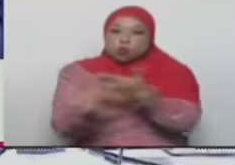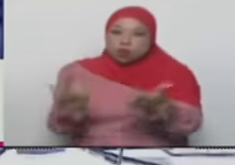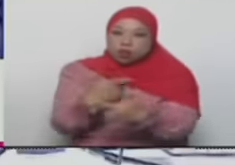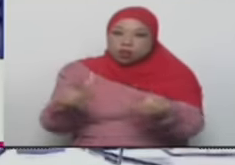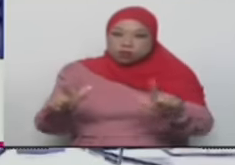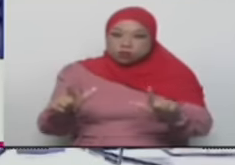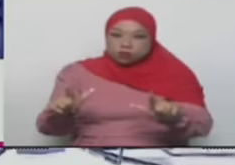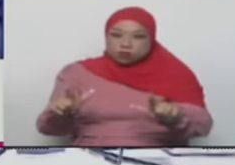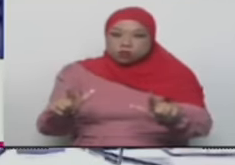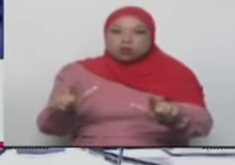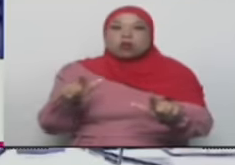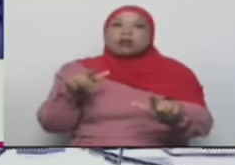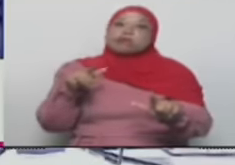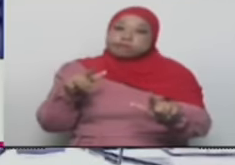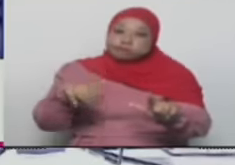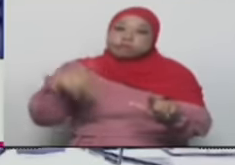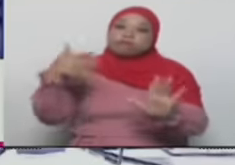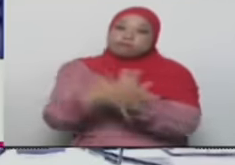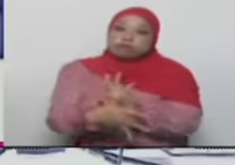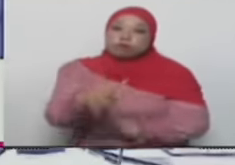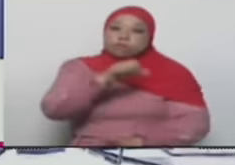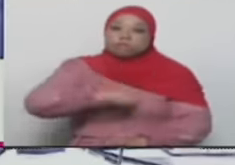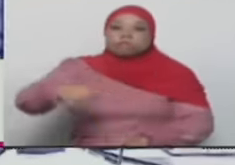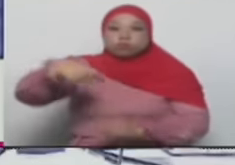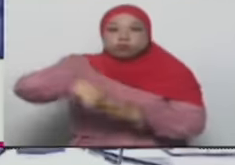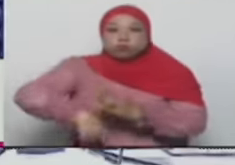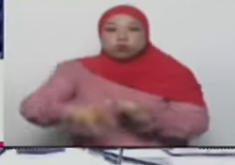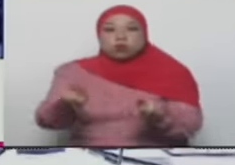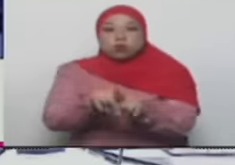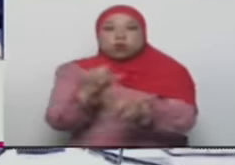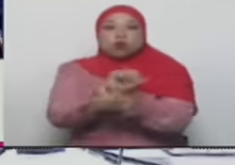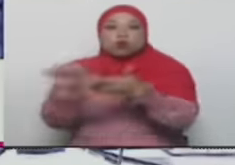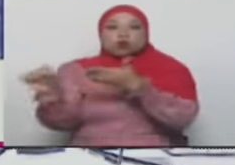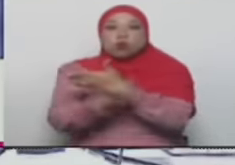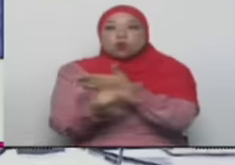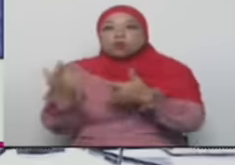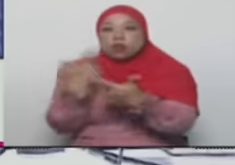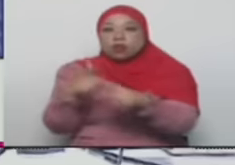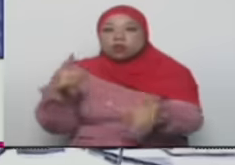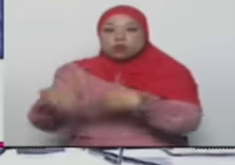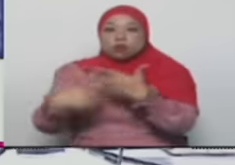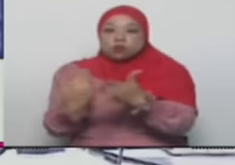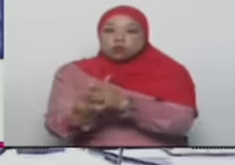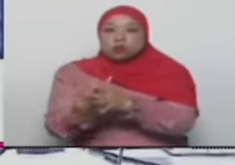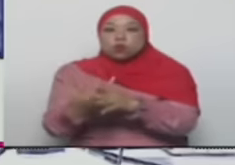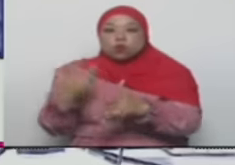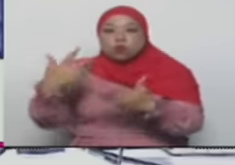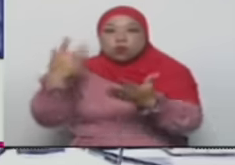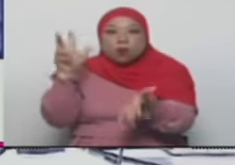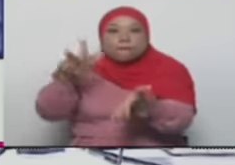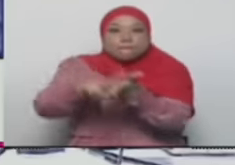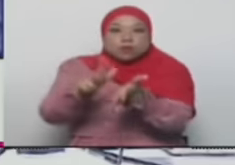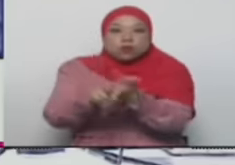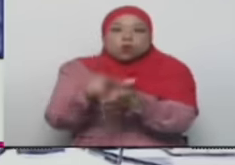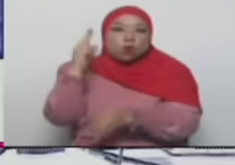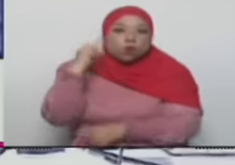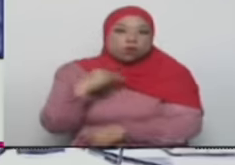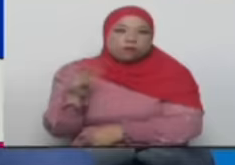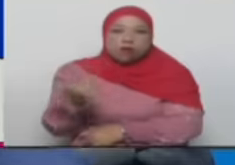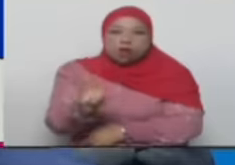la solución es el software libre, vamos a meternos por el software libre con toda la fuerza. Con nuestra ley de infogobierno que está aprobado por el gobierno